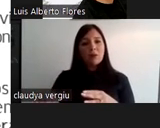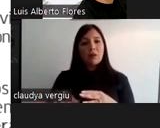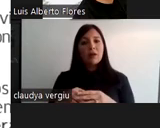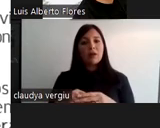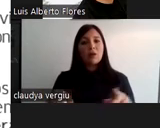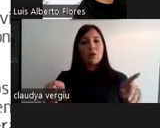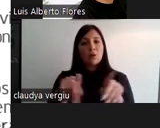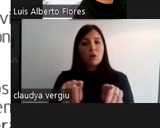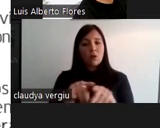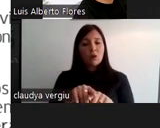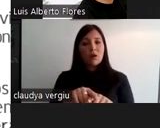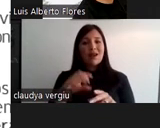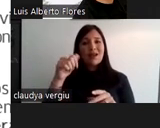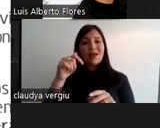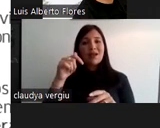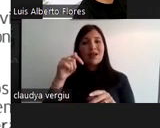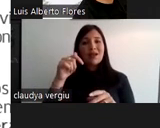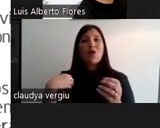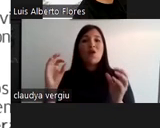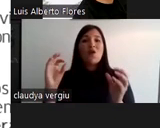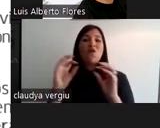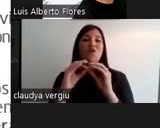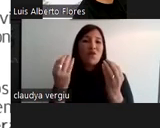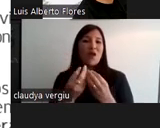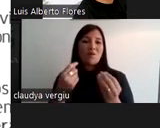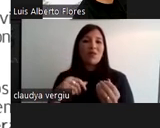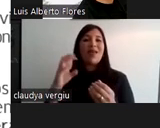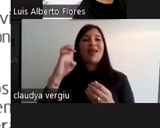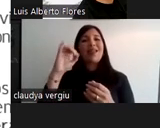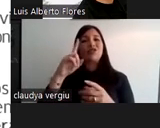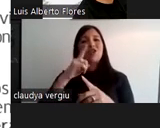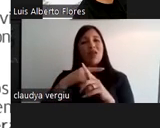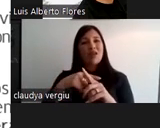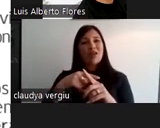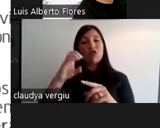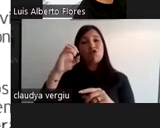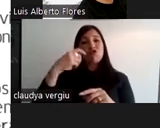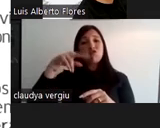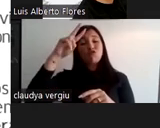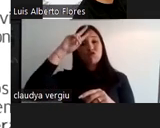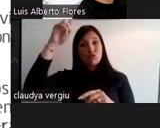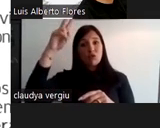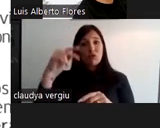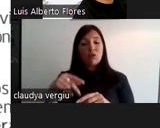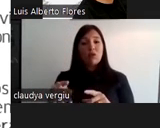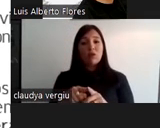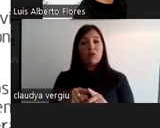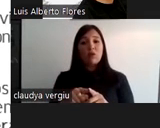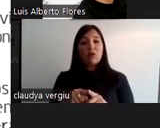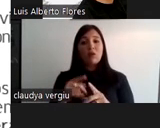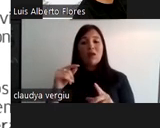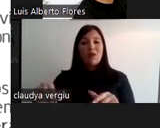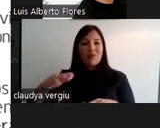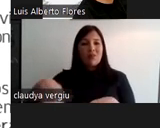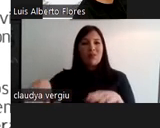de las personas que tiene una carga familiar principalmente a la generación x Cuzco es el destaca tiene destaca más sobre